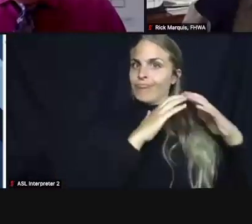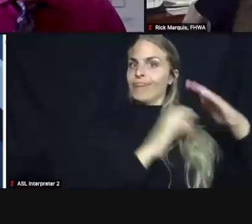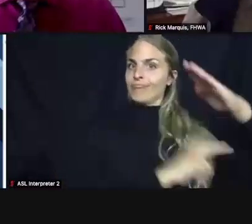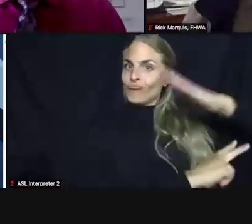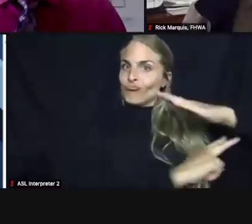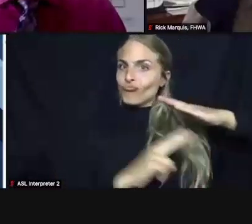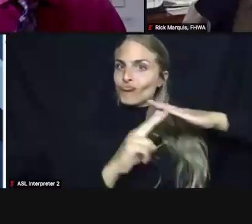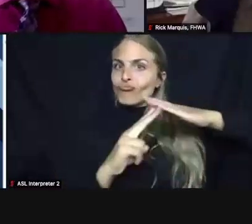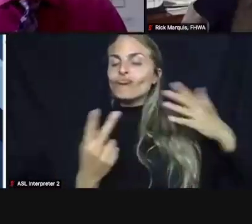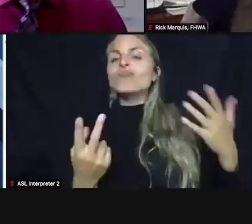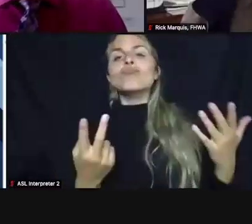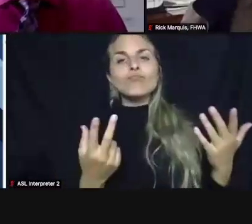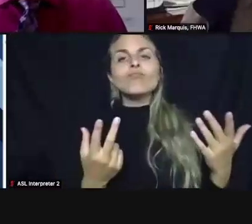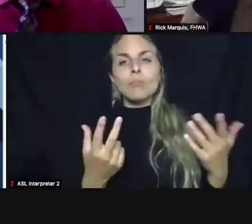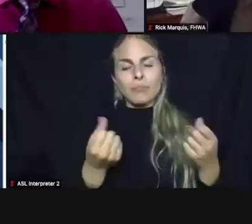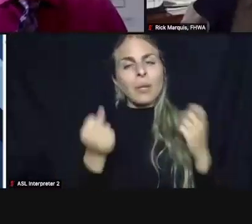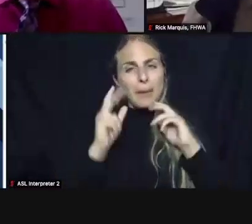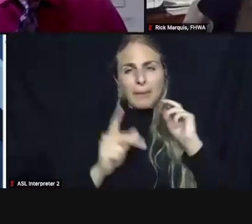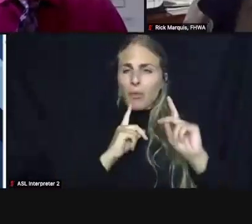suburbanas.